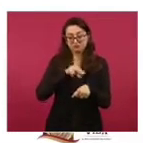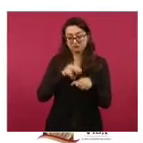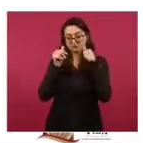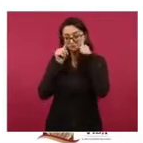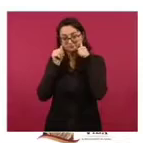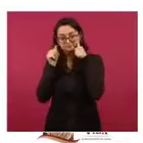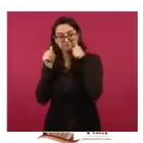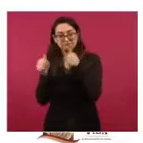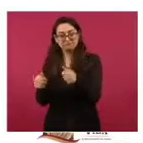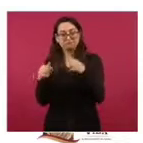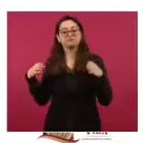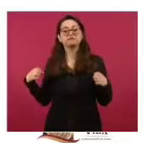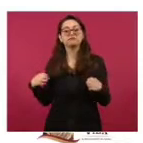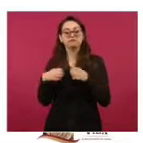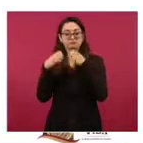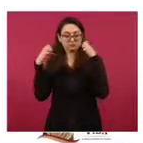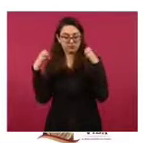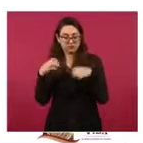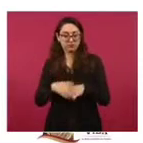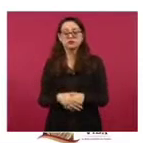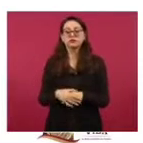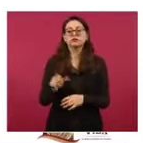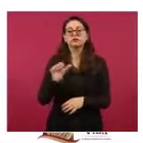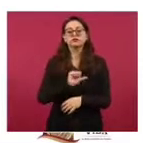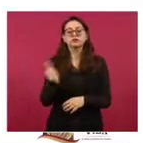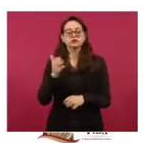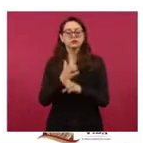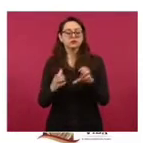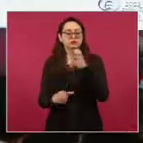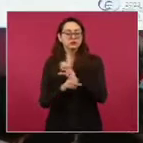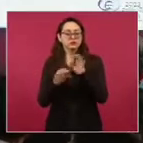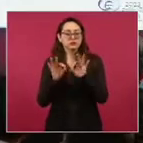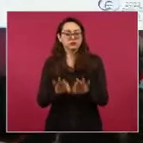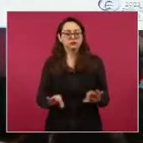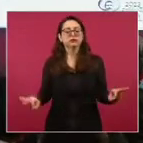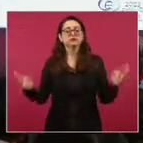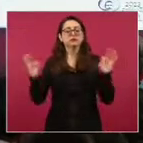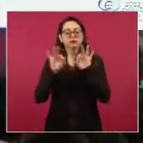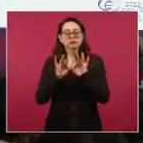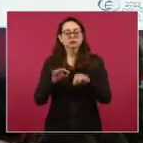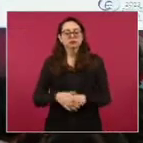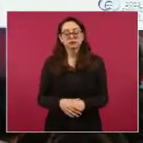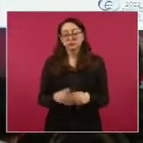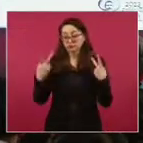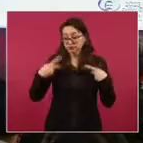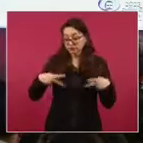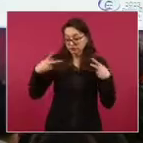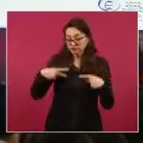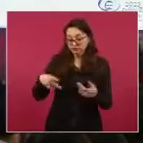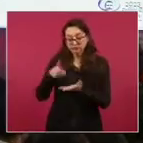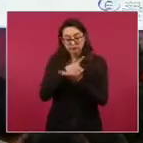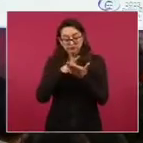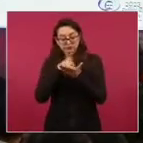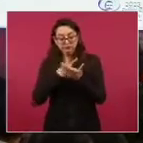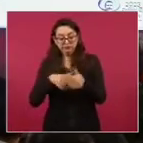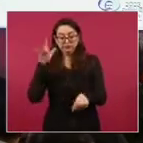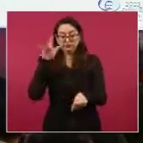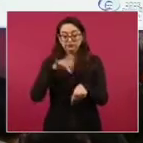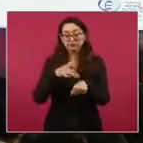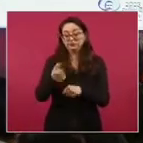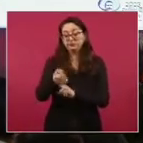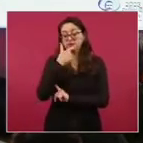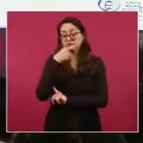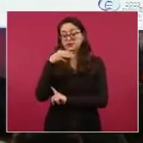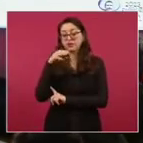Un elemento importante, casi la mitad de las personas que consumen metanfetaminas iniciaron su